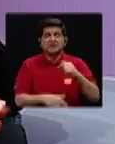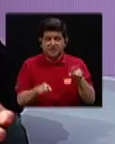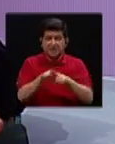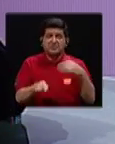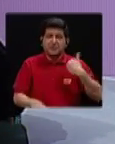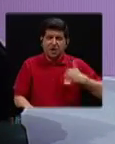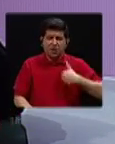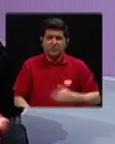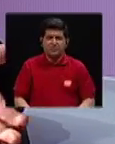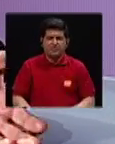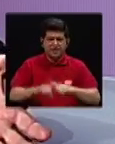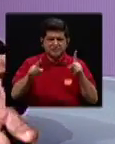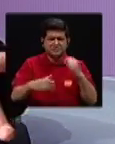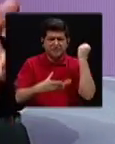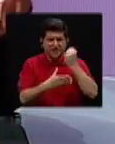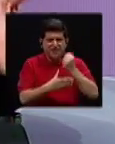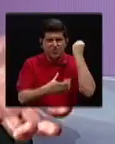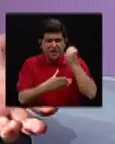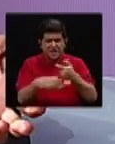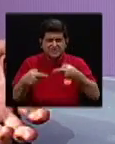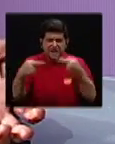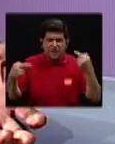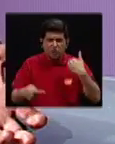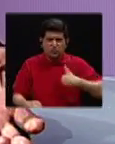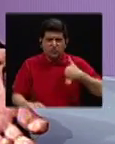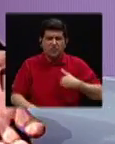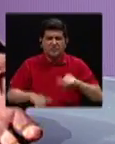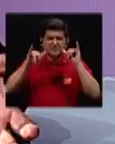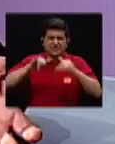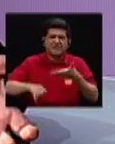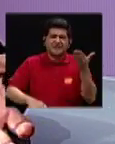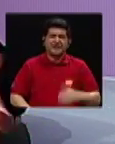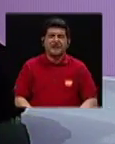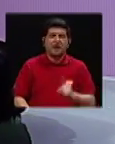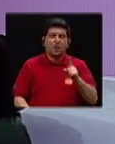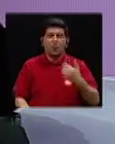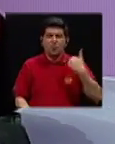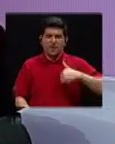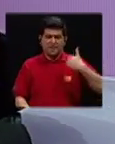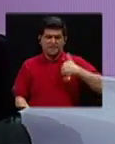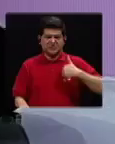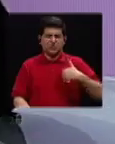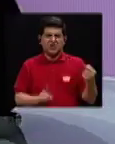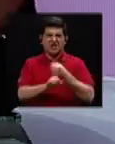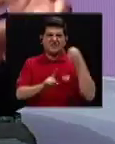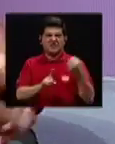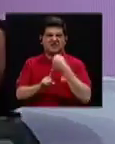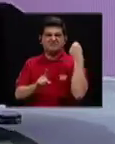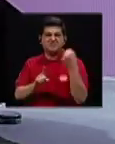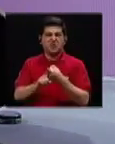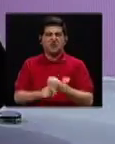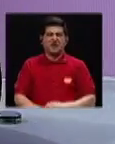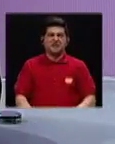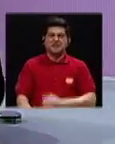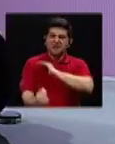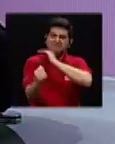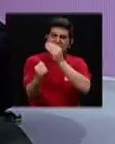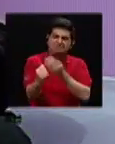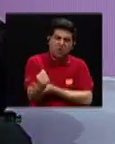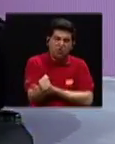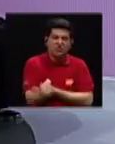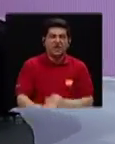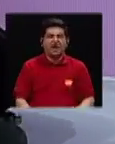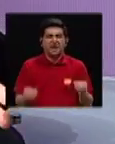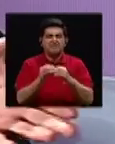priva en los asesinatos contra los hombres priva una masculinidad violenta en el ejercicio del poder Quién tiene más